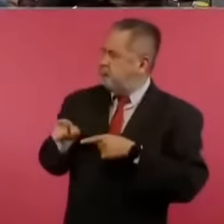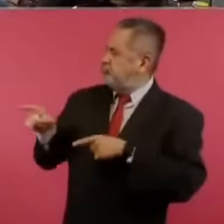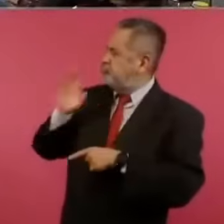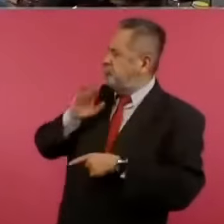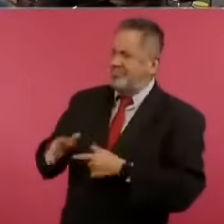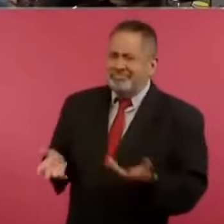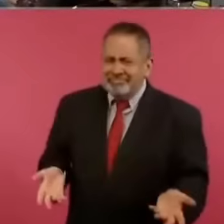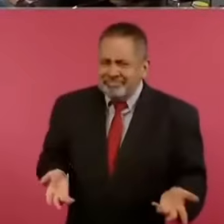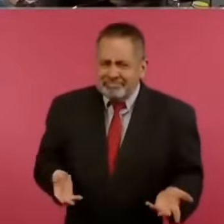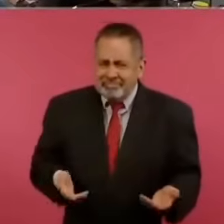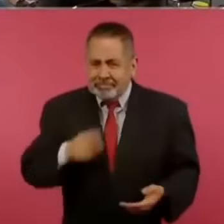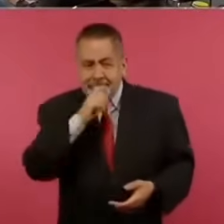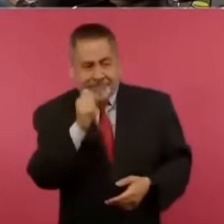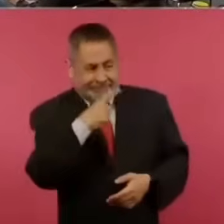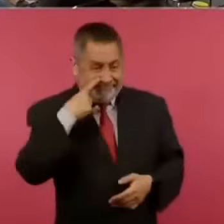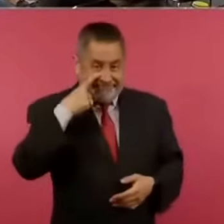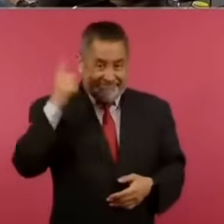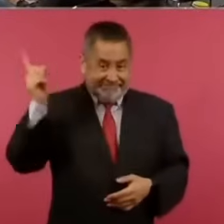Esto, mire.